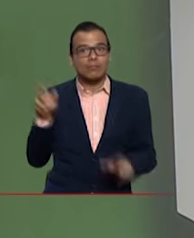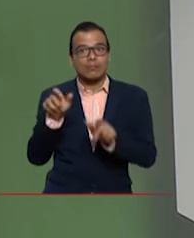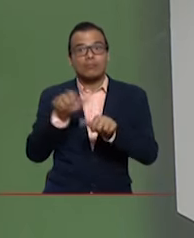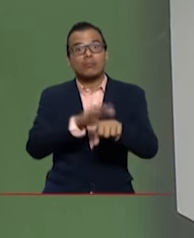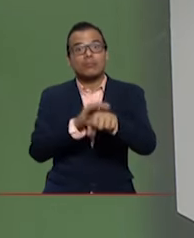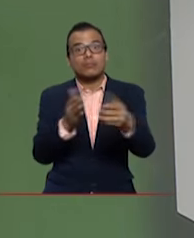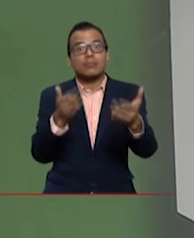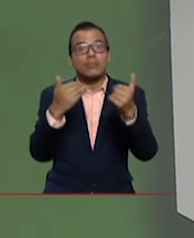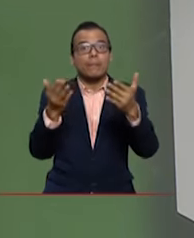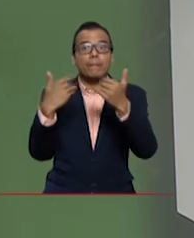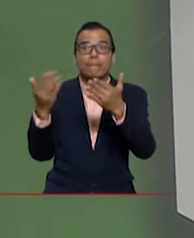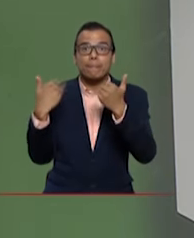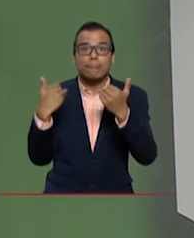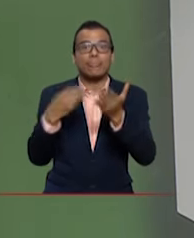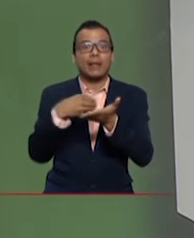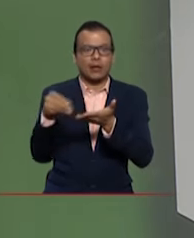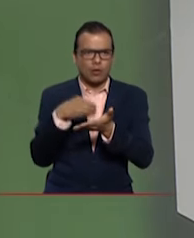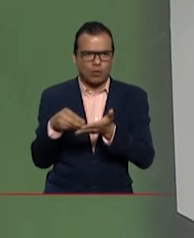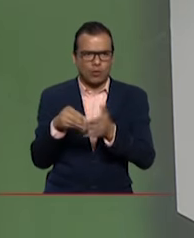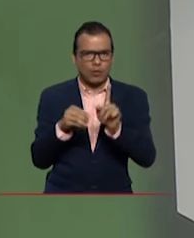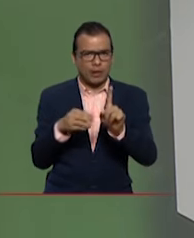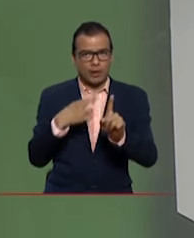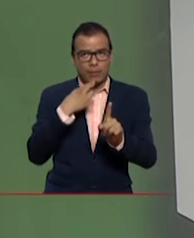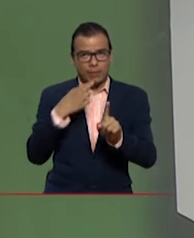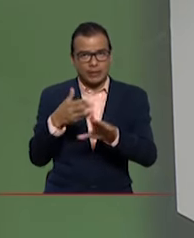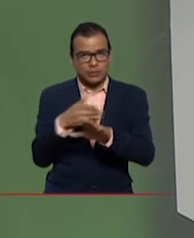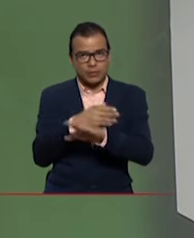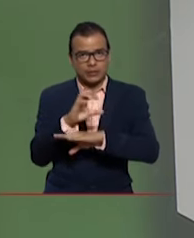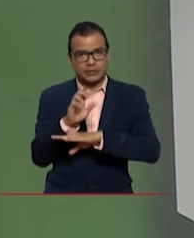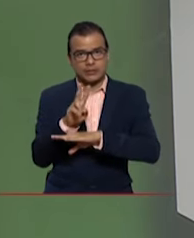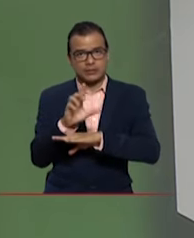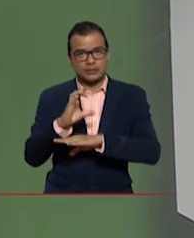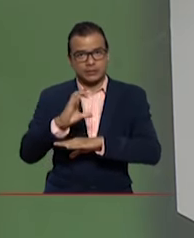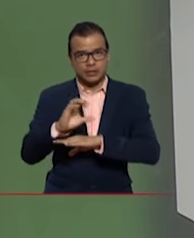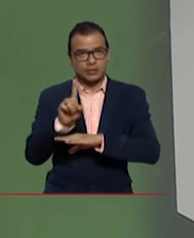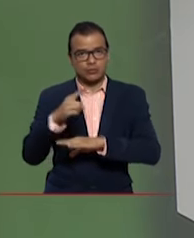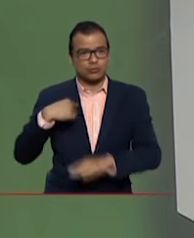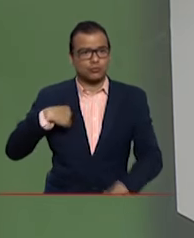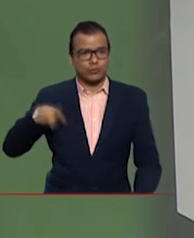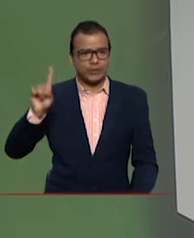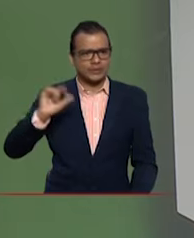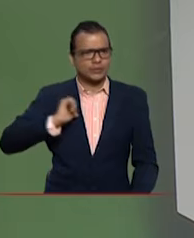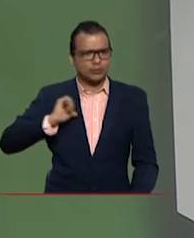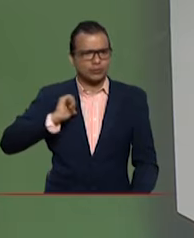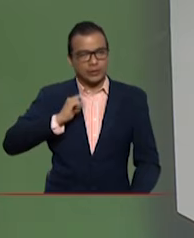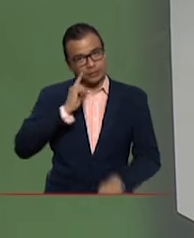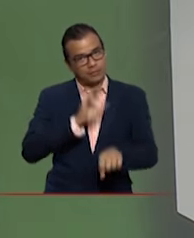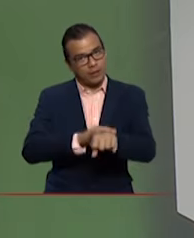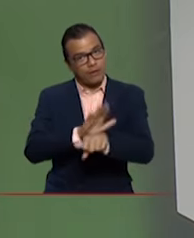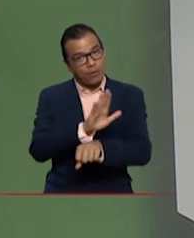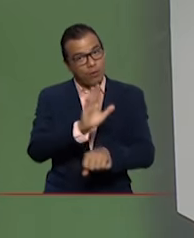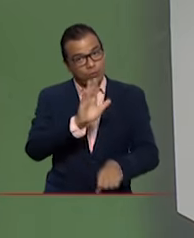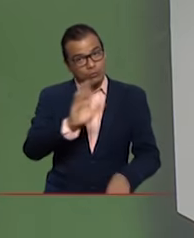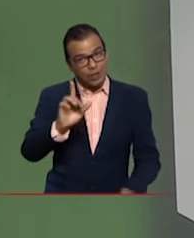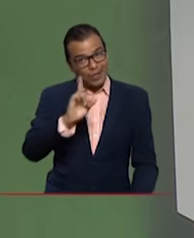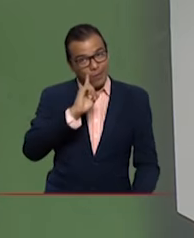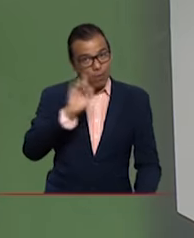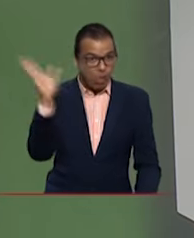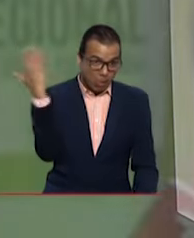sociales, ni siquiera tiene solicitud de permisos ambientales. La CBC advirtió a la comunidad que no se deje